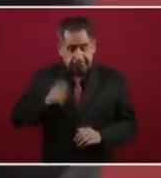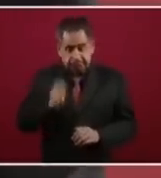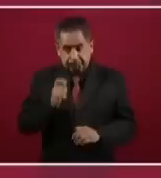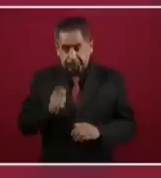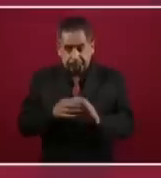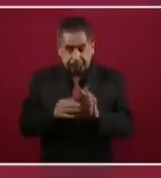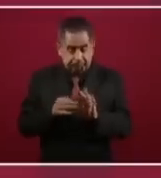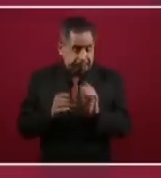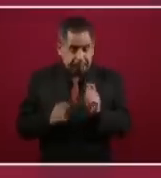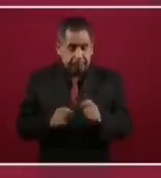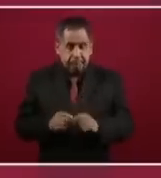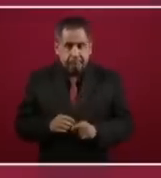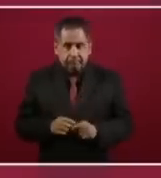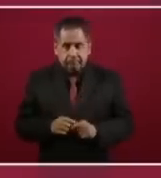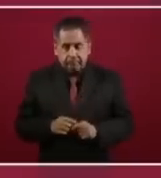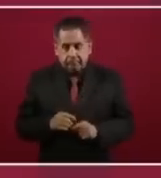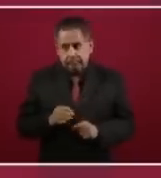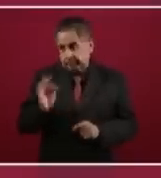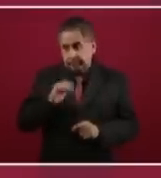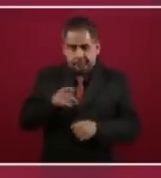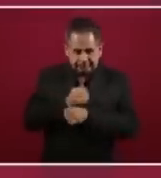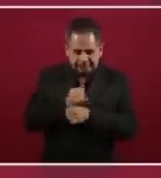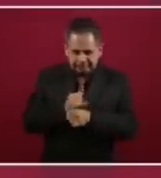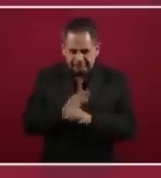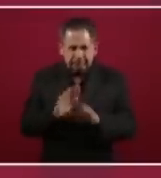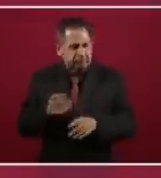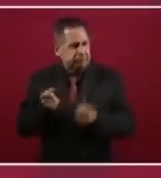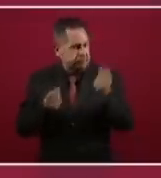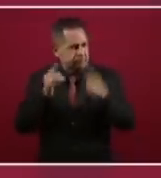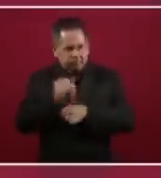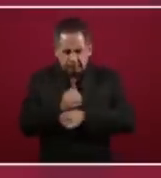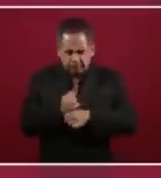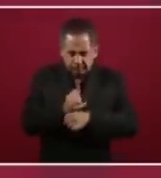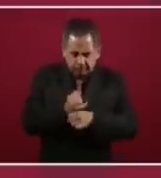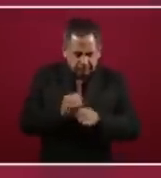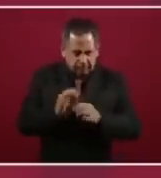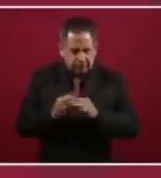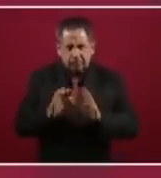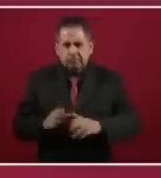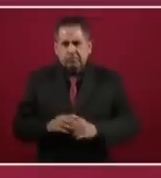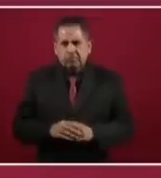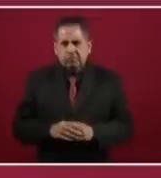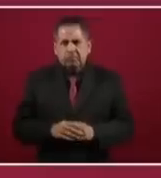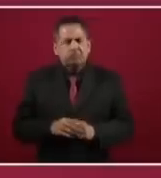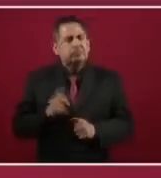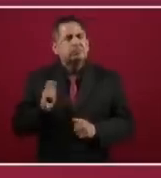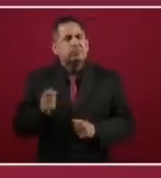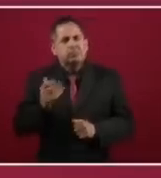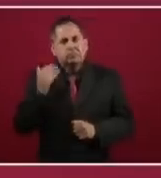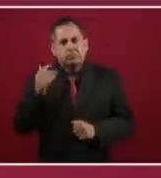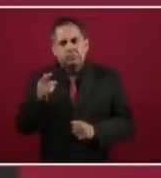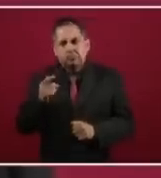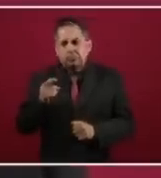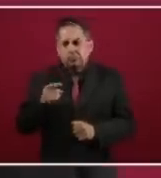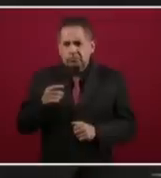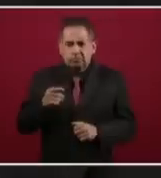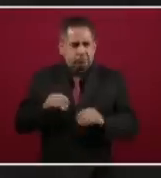es también motivo de investigación, ya se ha hecho investigación, hizo un